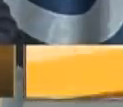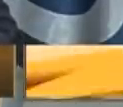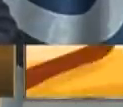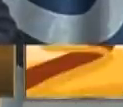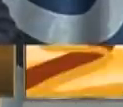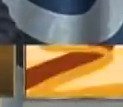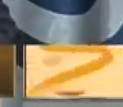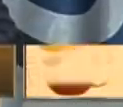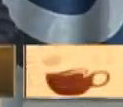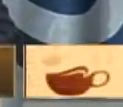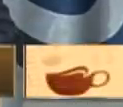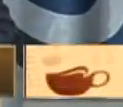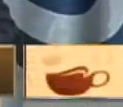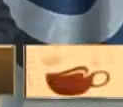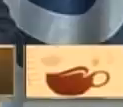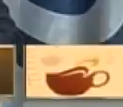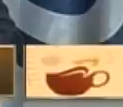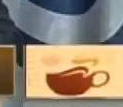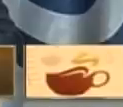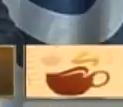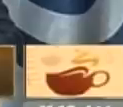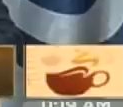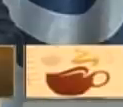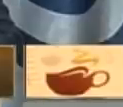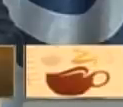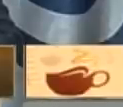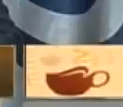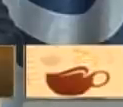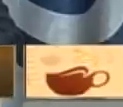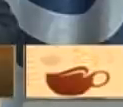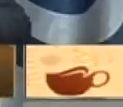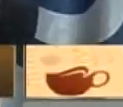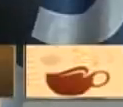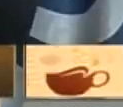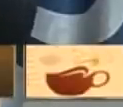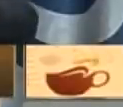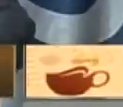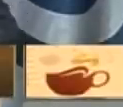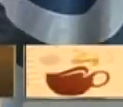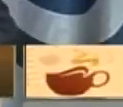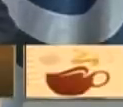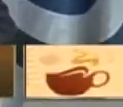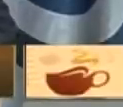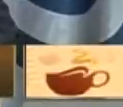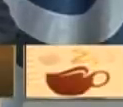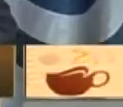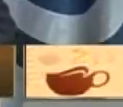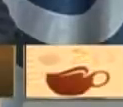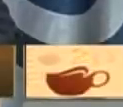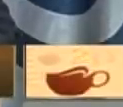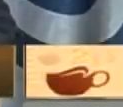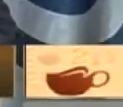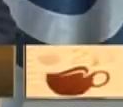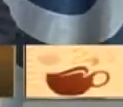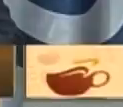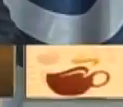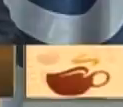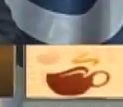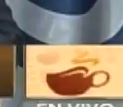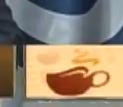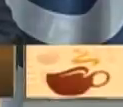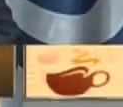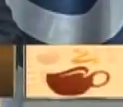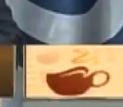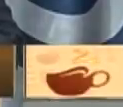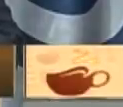elección popular o en cargos de Estado, tenemos siempre que vernos en esa realidad para diferenciarnos